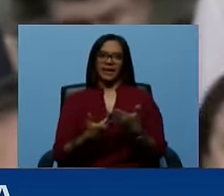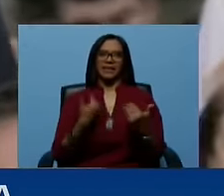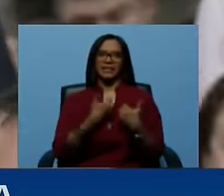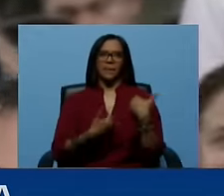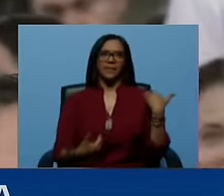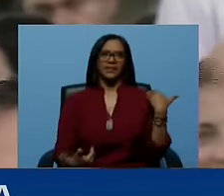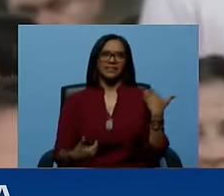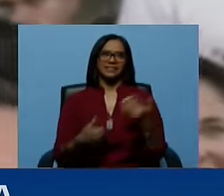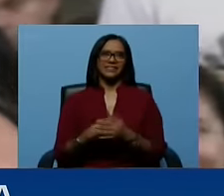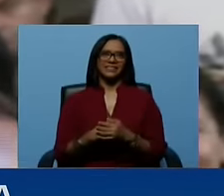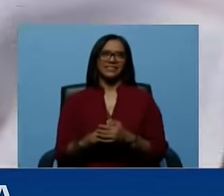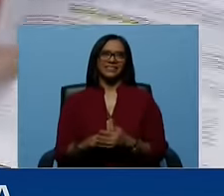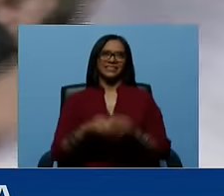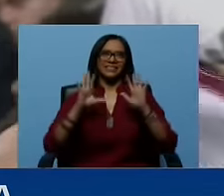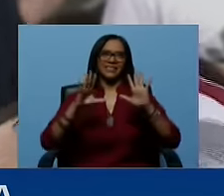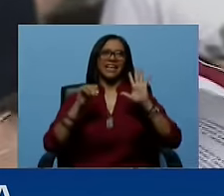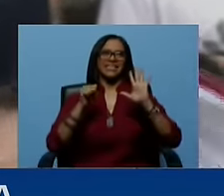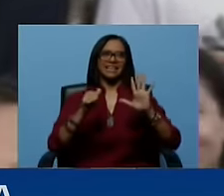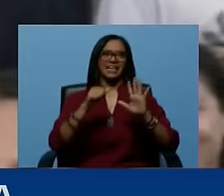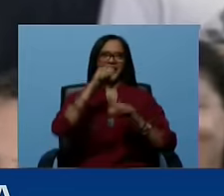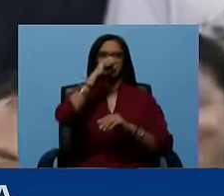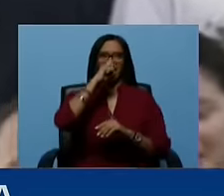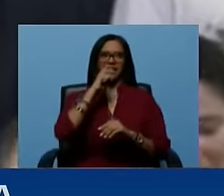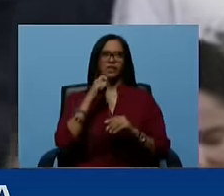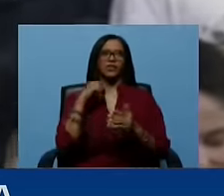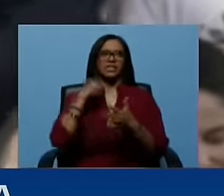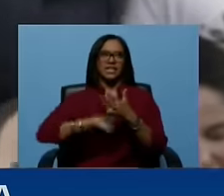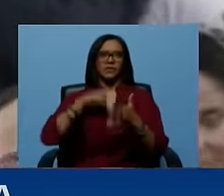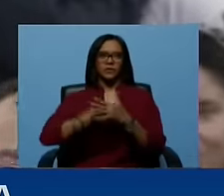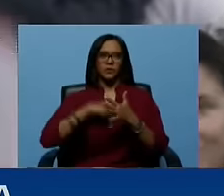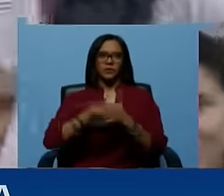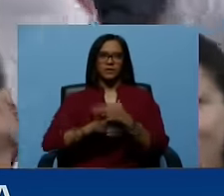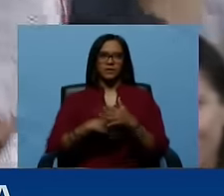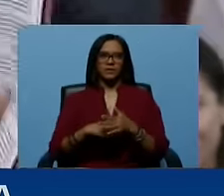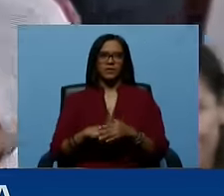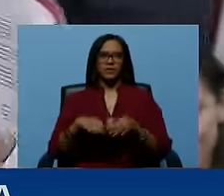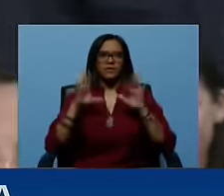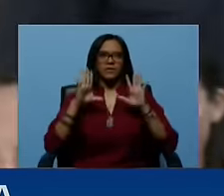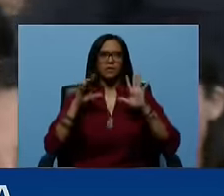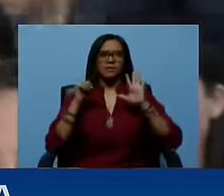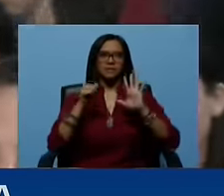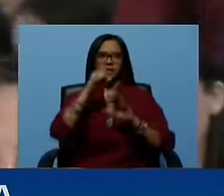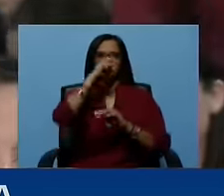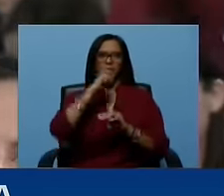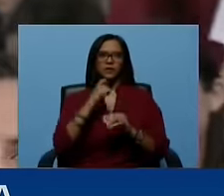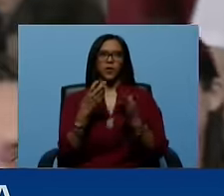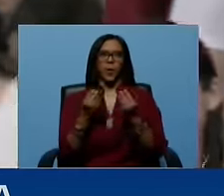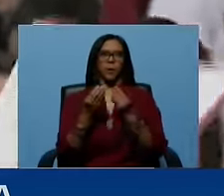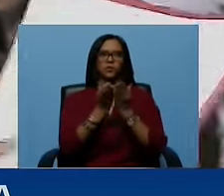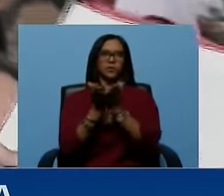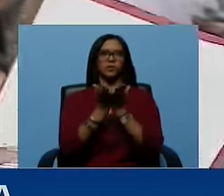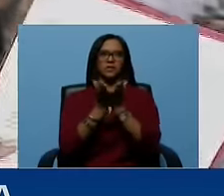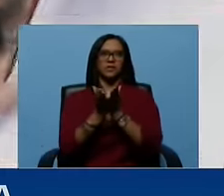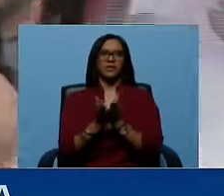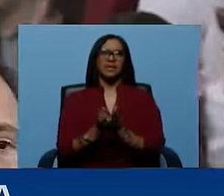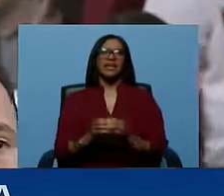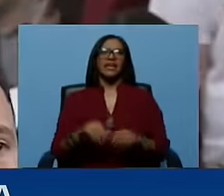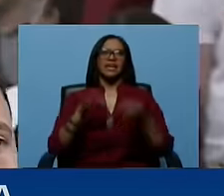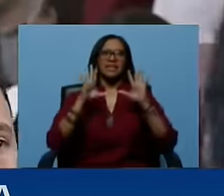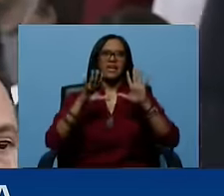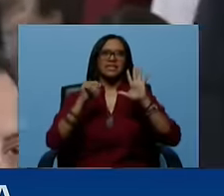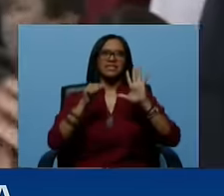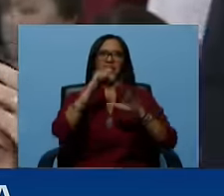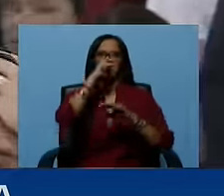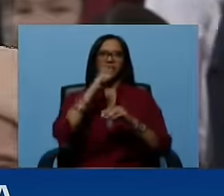presidente. 16 años de lucha, 16 años de mucho estudio y 16 años de